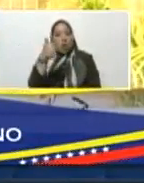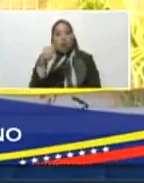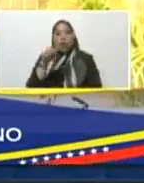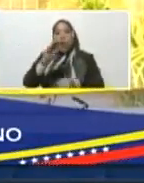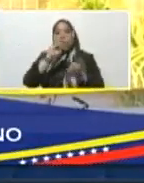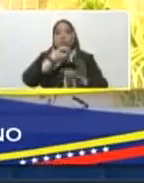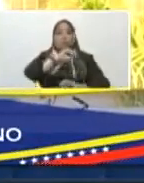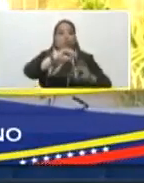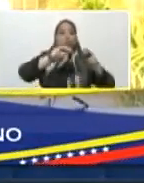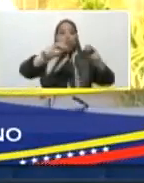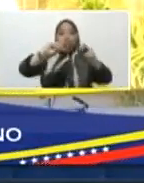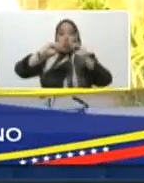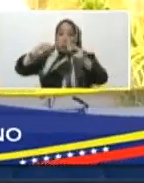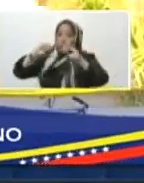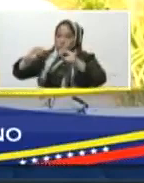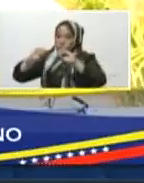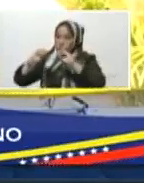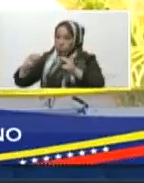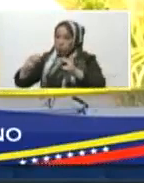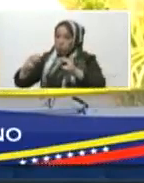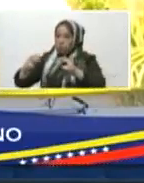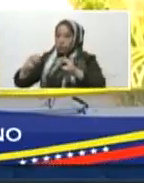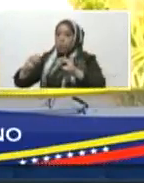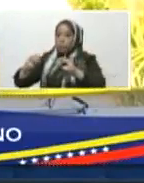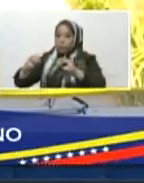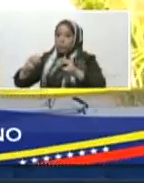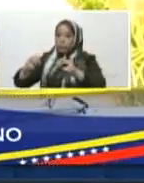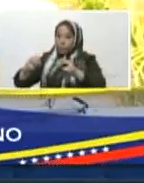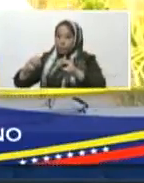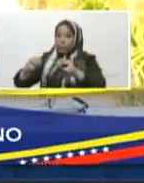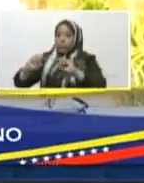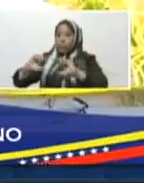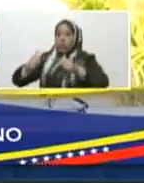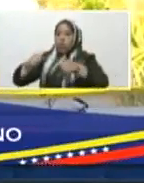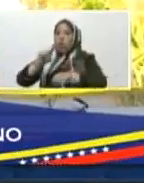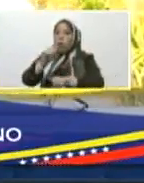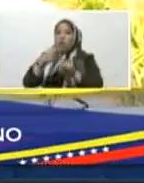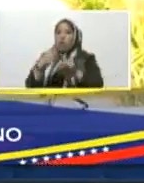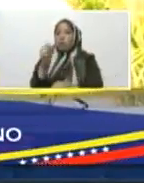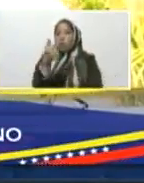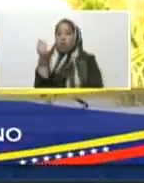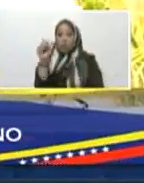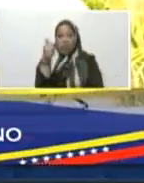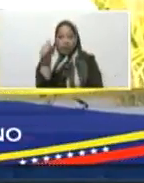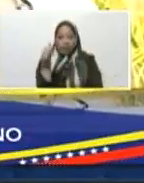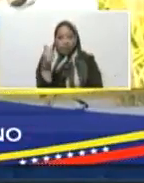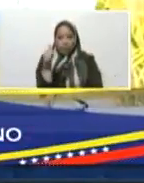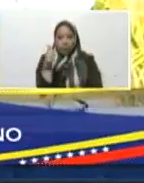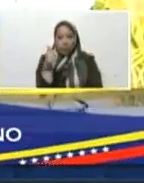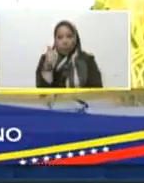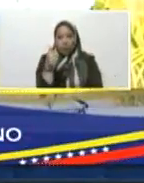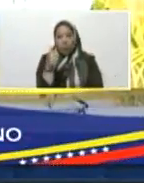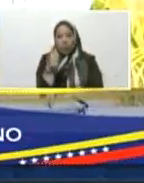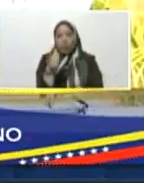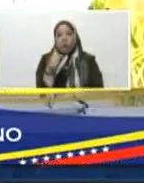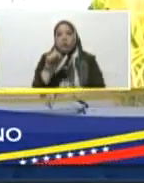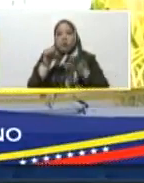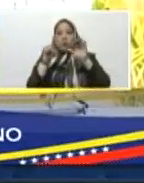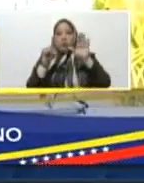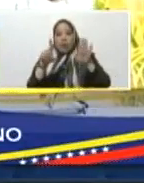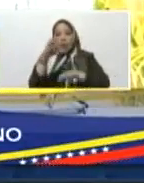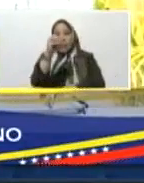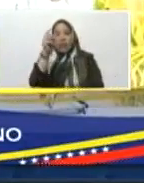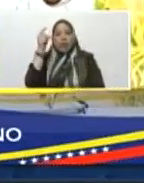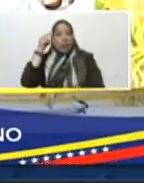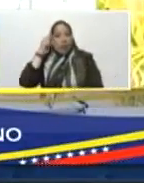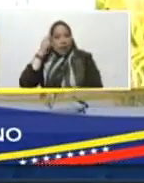llamando, vamos a estar, mira, instalando el 1x10. Nos dimos 60 días hasta el 20